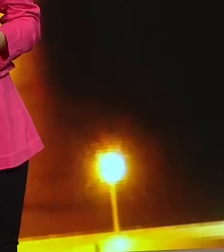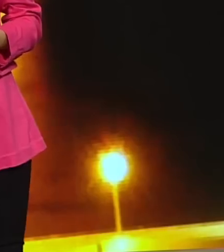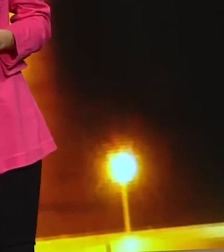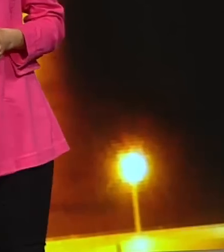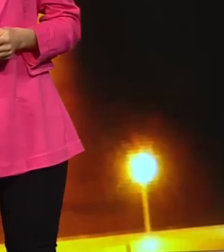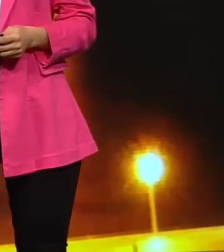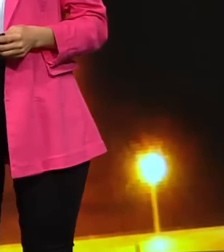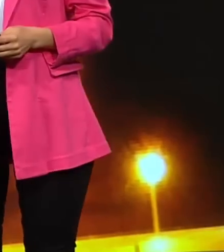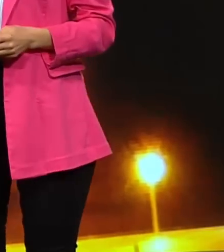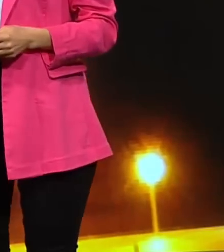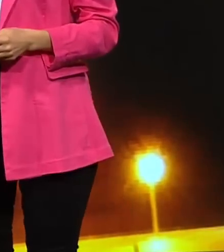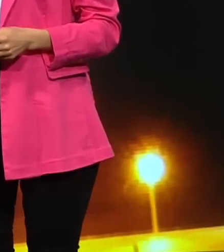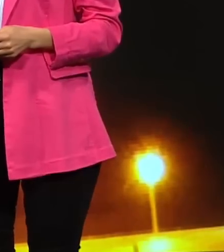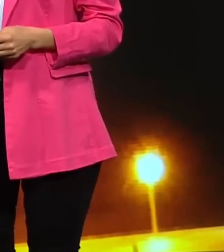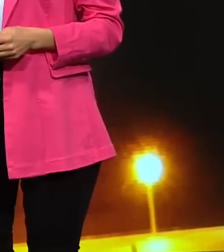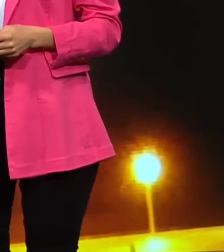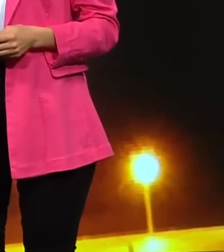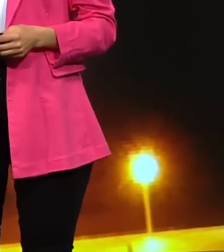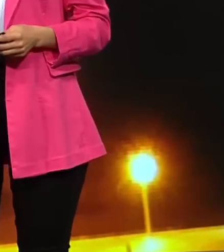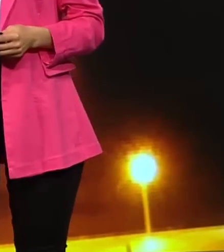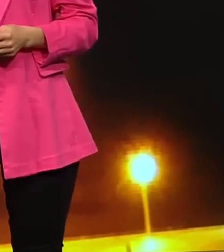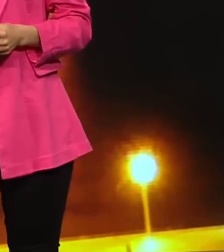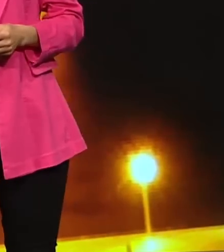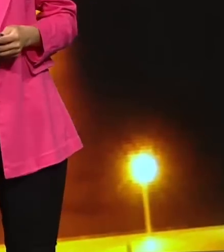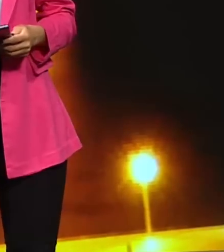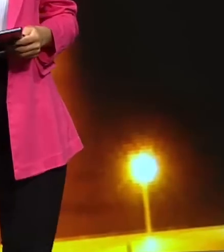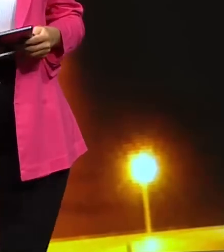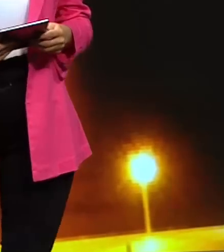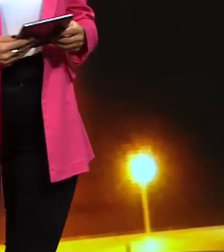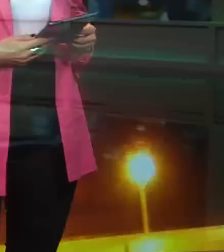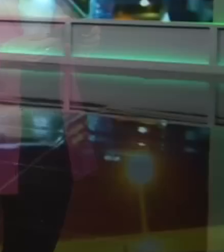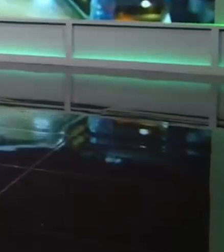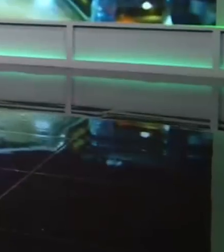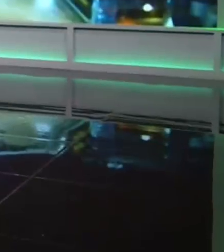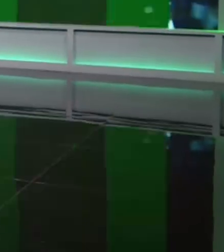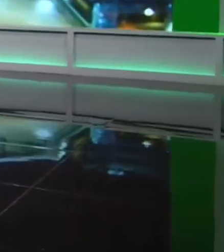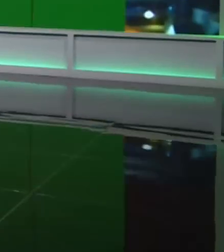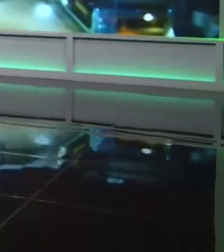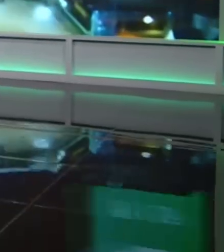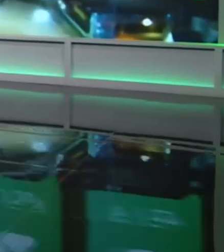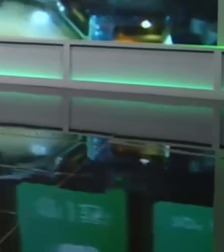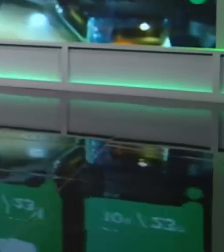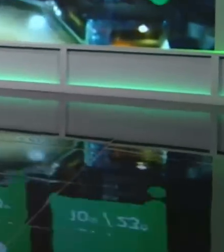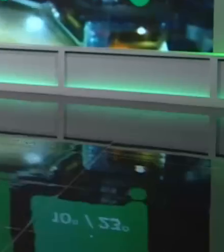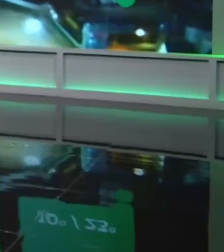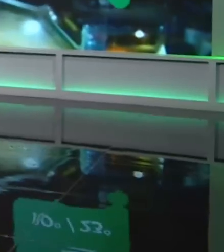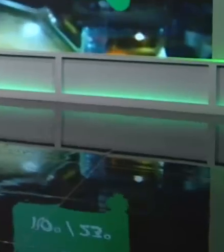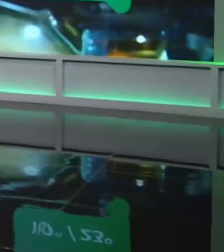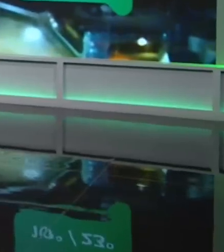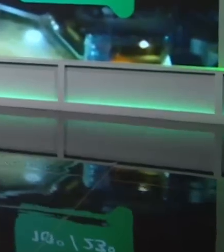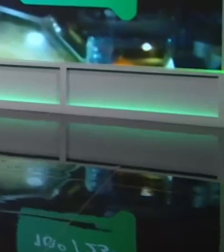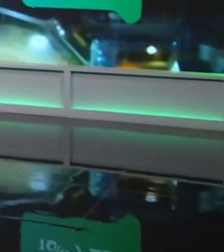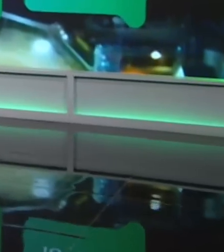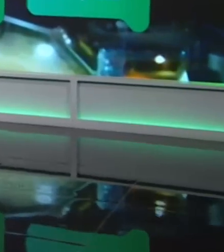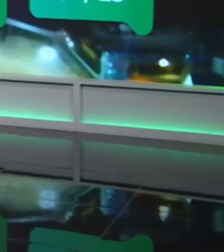hasta aquí que es la despedida prácticamente con previo repaso del pronóstico del tiempo irnos con música vamos a ver lo que nos